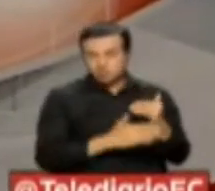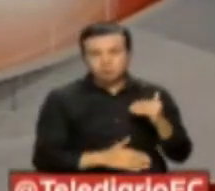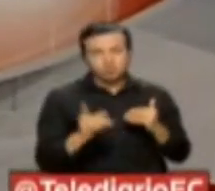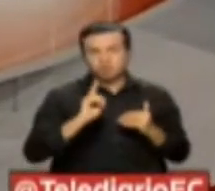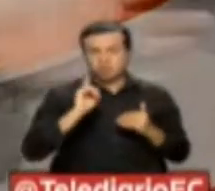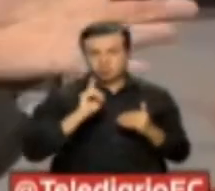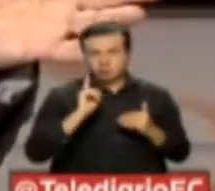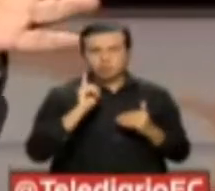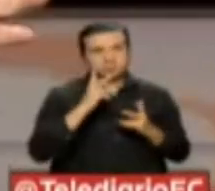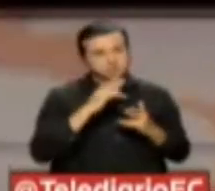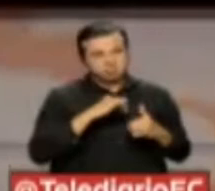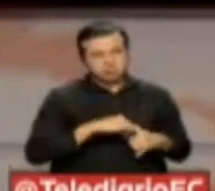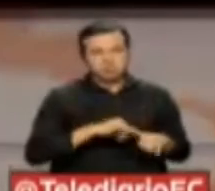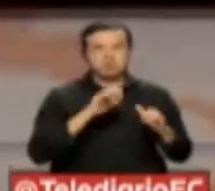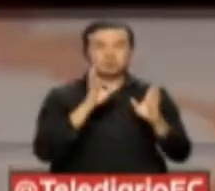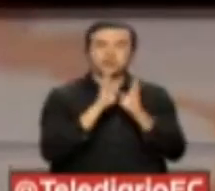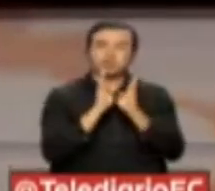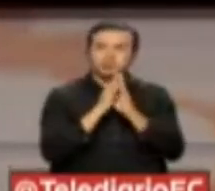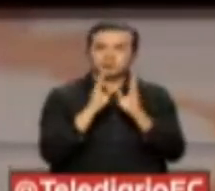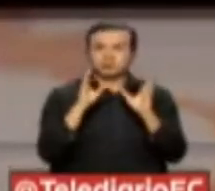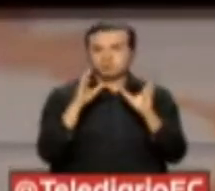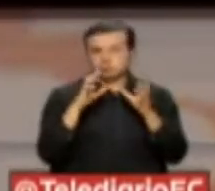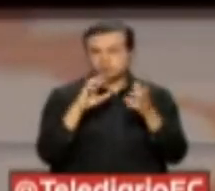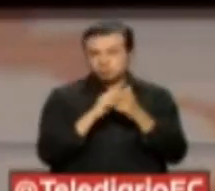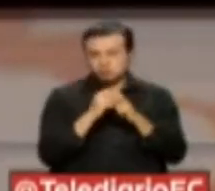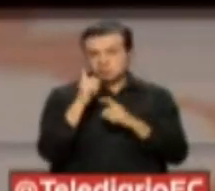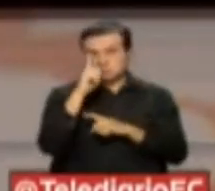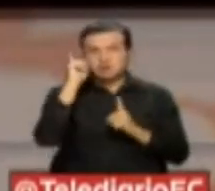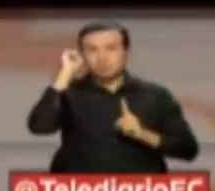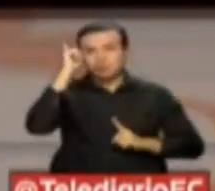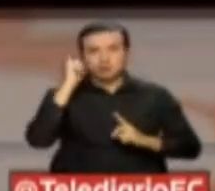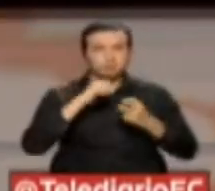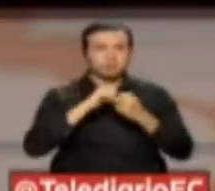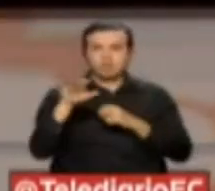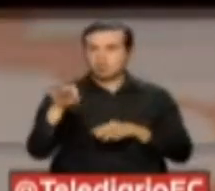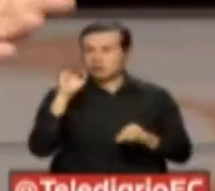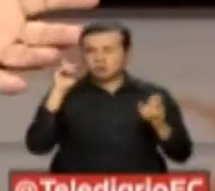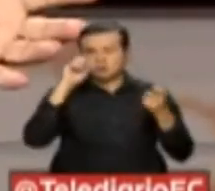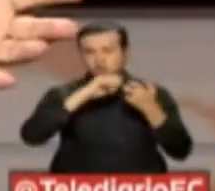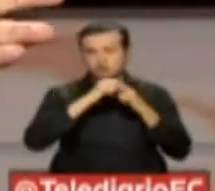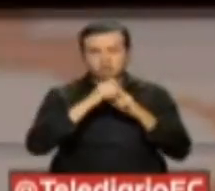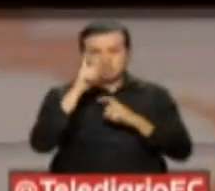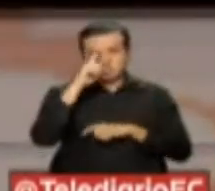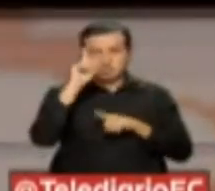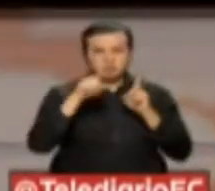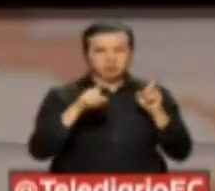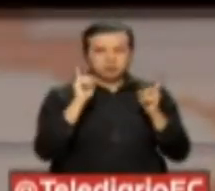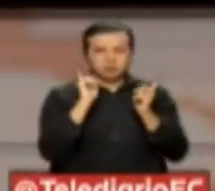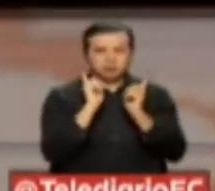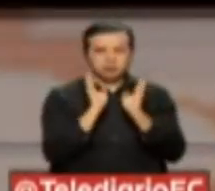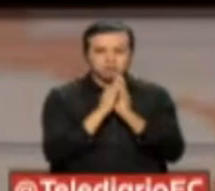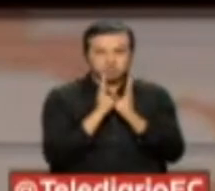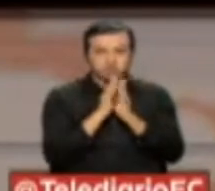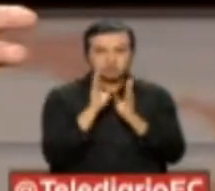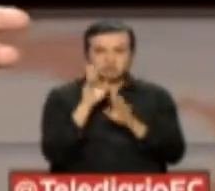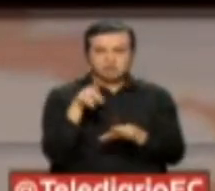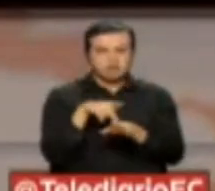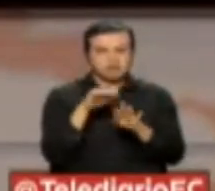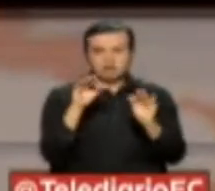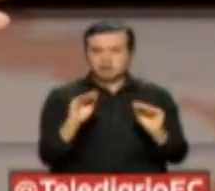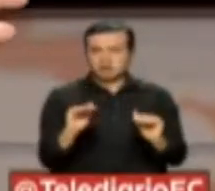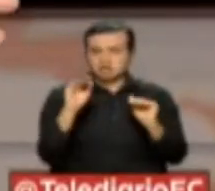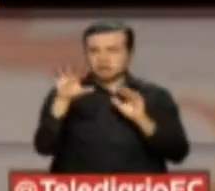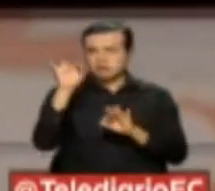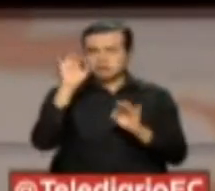en verdad en el congreso habría problemas cuando se designaba las ternas pero también había congresos que designaban ternas de primera